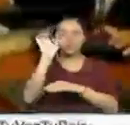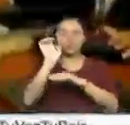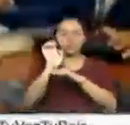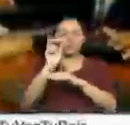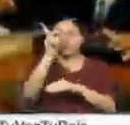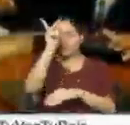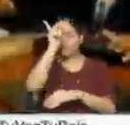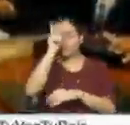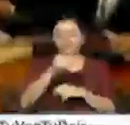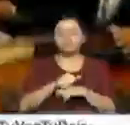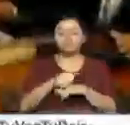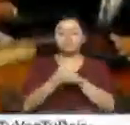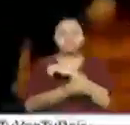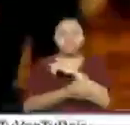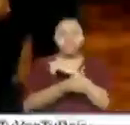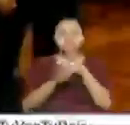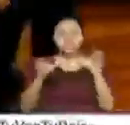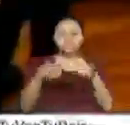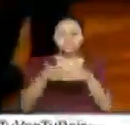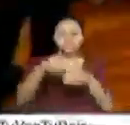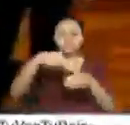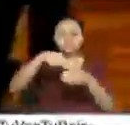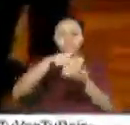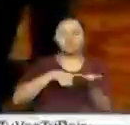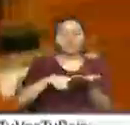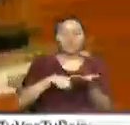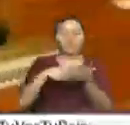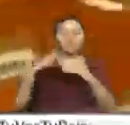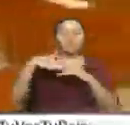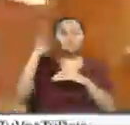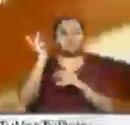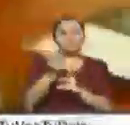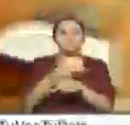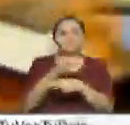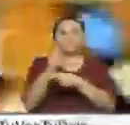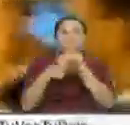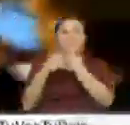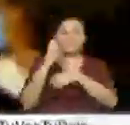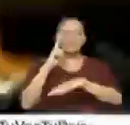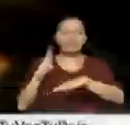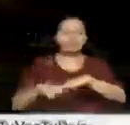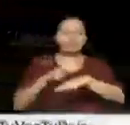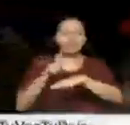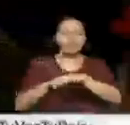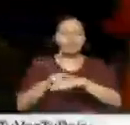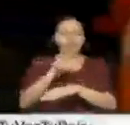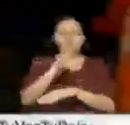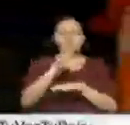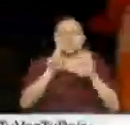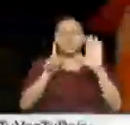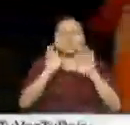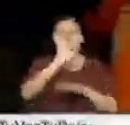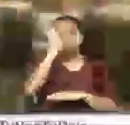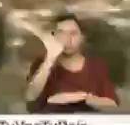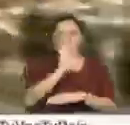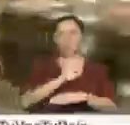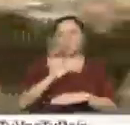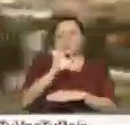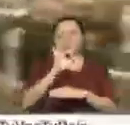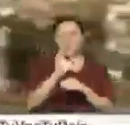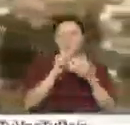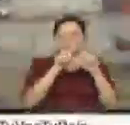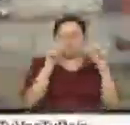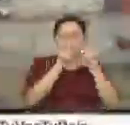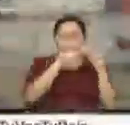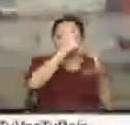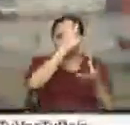Los países de la CAN son el destino del mayor número de productos de exportación nacionales. El 36% del total de empresas